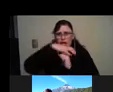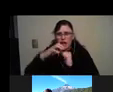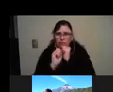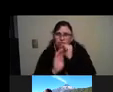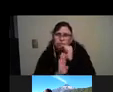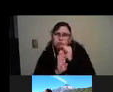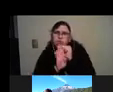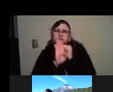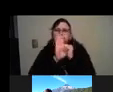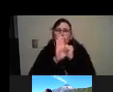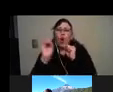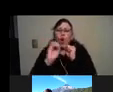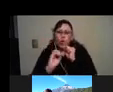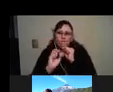definitiva